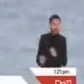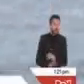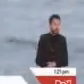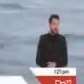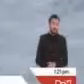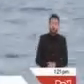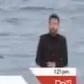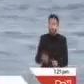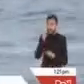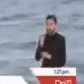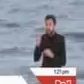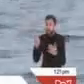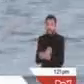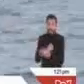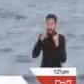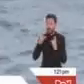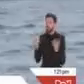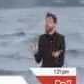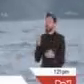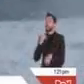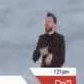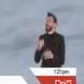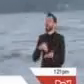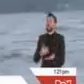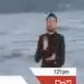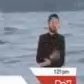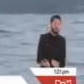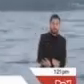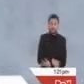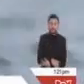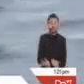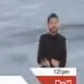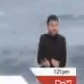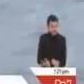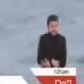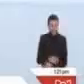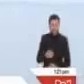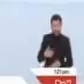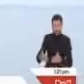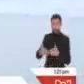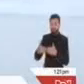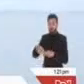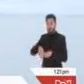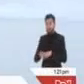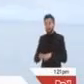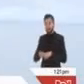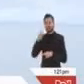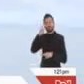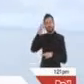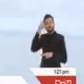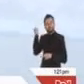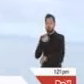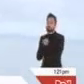toma o que dónde están, que en cuanto vuelven a subir. Cuando empecé a sentirme abrumada, me negué a dejar que los pensamientos sobrepasaran la experiencia.